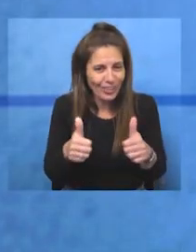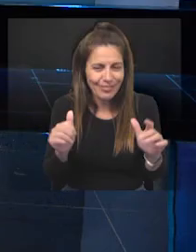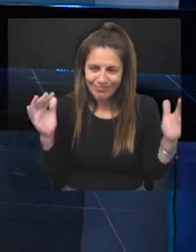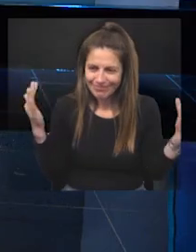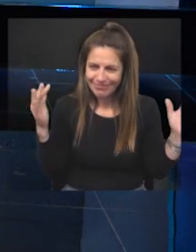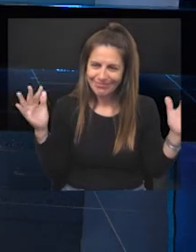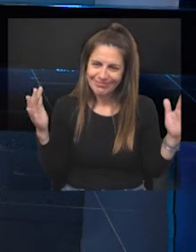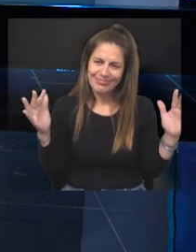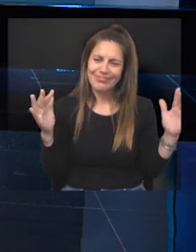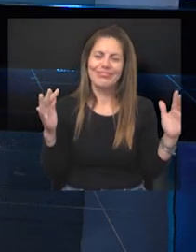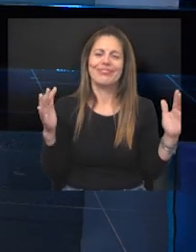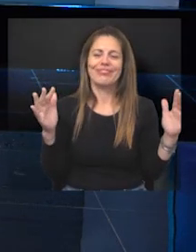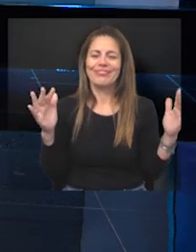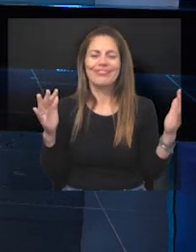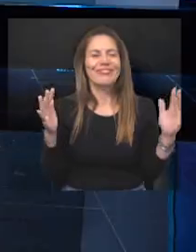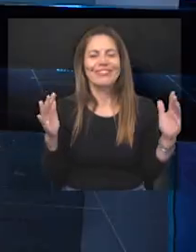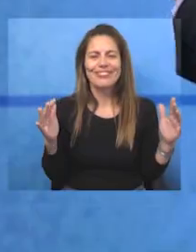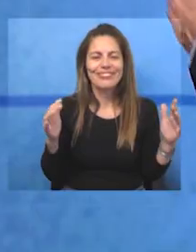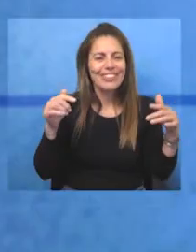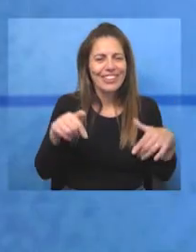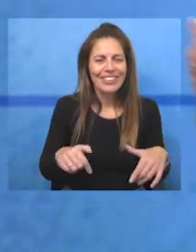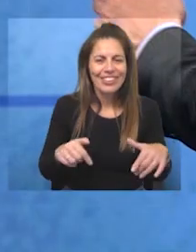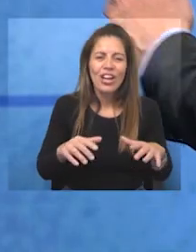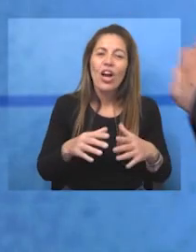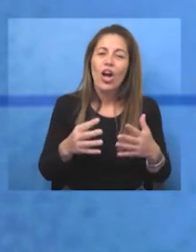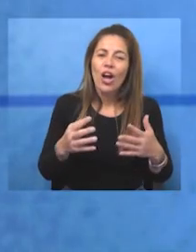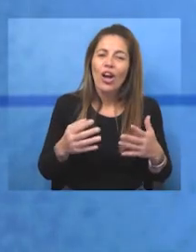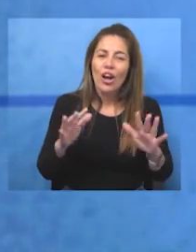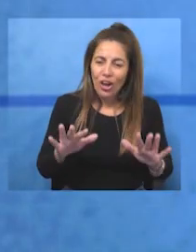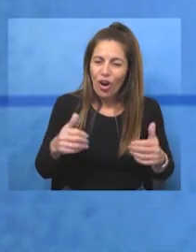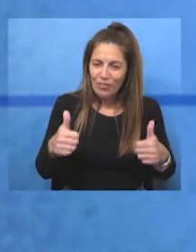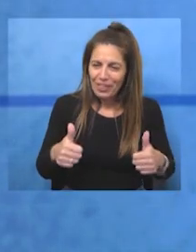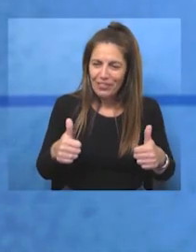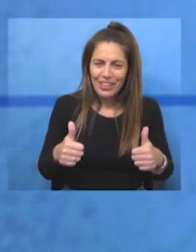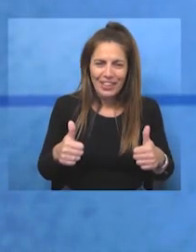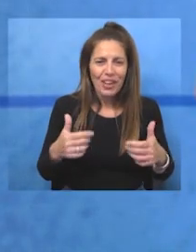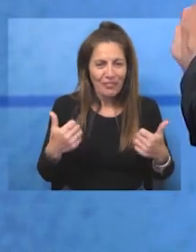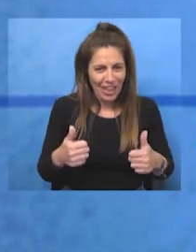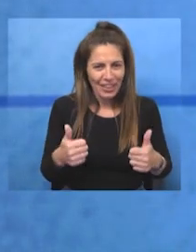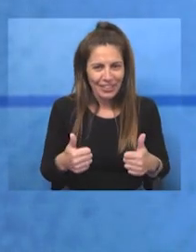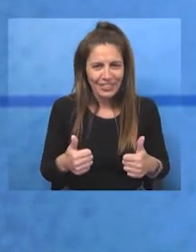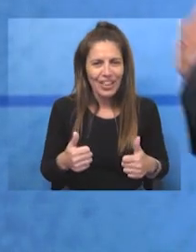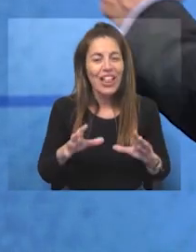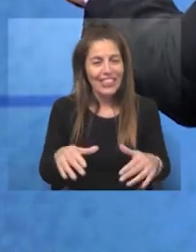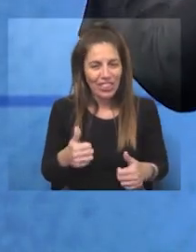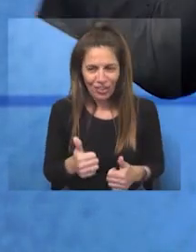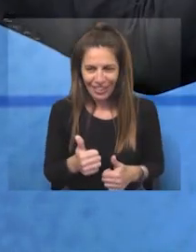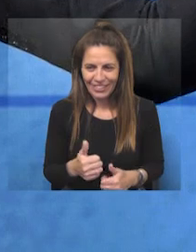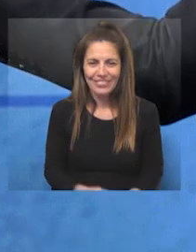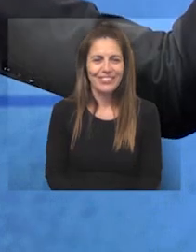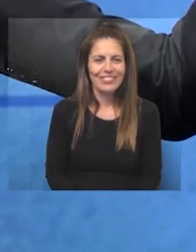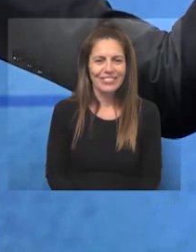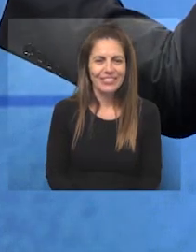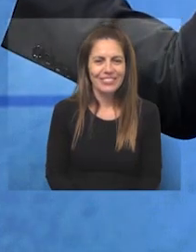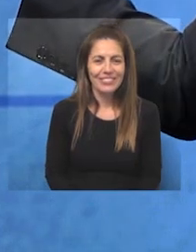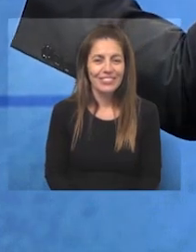bien bueno hoy vienen bien hoy vienen bien Hoy viene bien y si termina meta la suya está toda